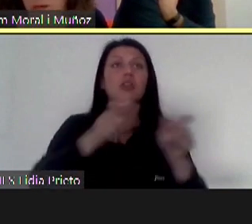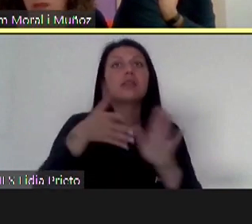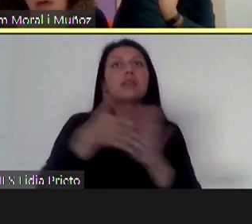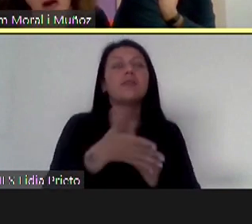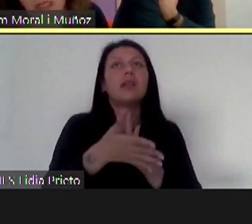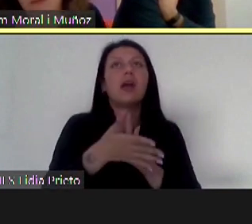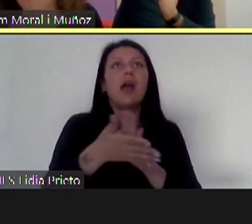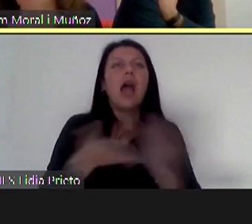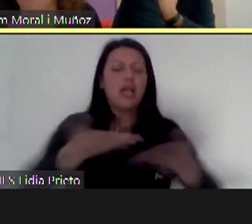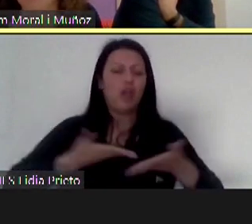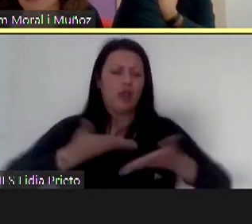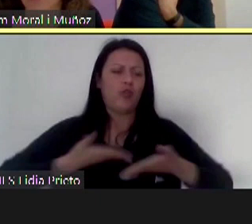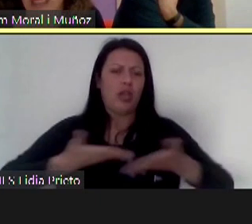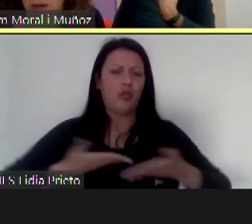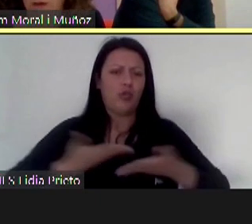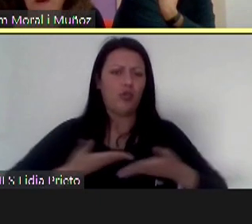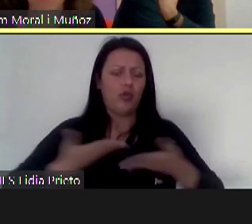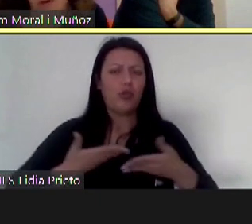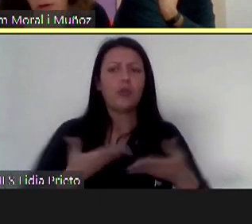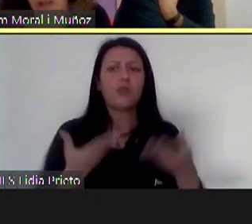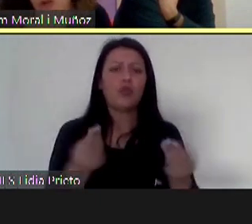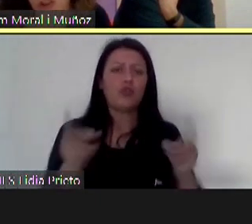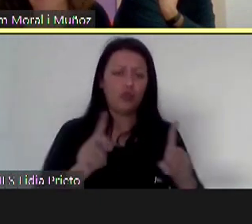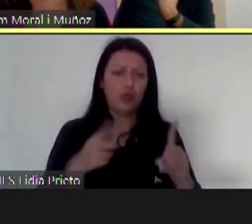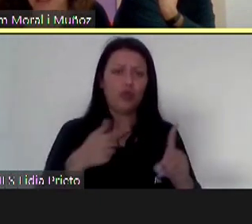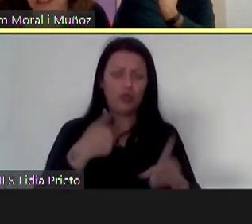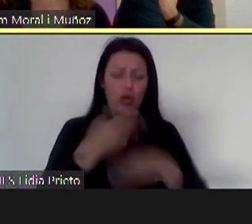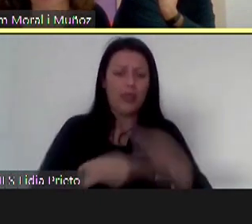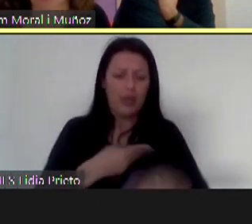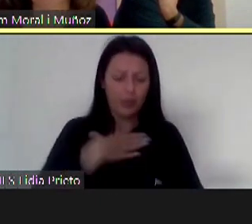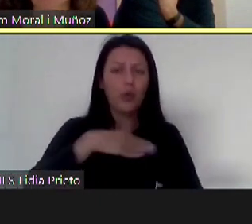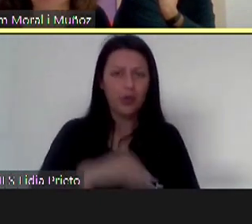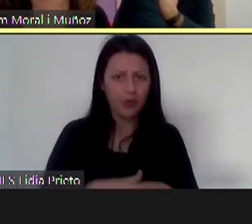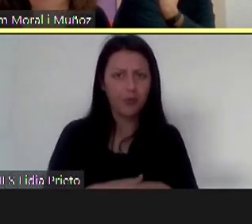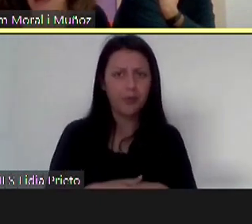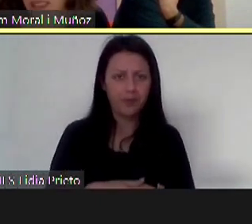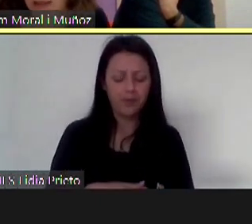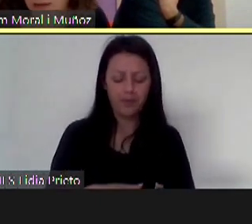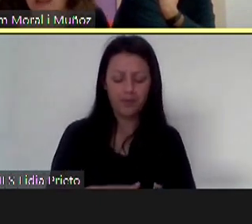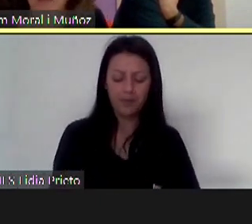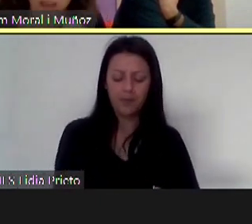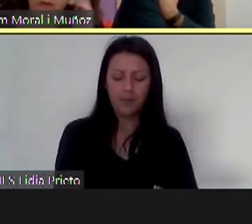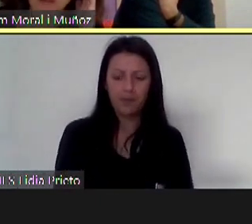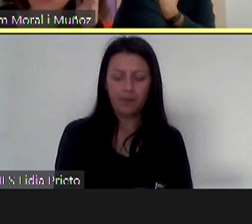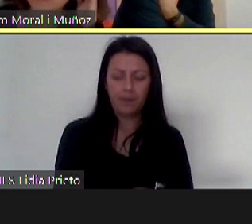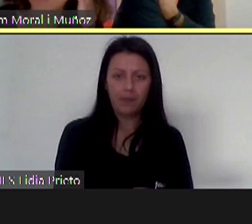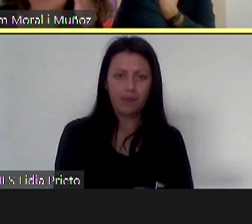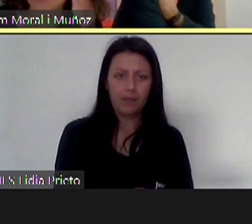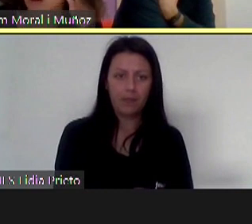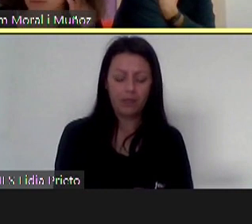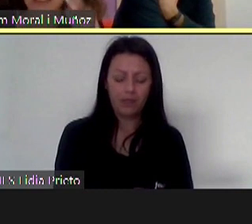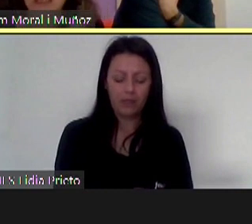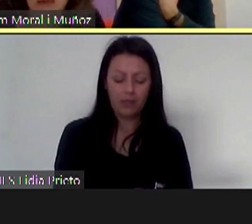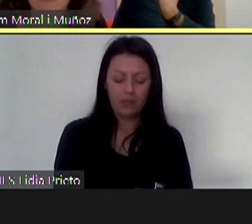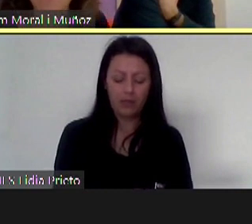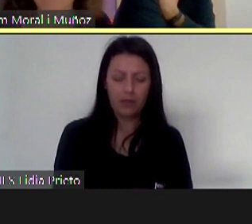podemos, aunque tardemos un poquito más de tiempo en hacerlo. Eso sí, si damos ayuda, también nos gusta que nos la presten. Entonces, la ayuda